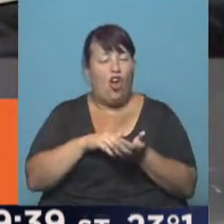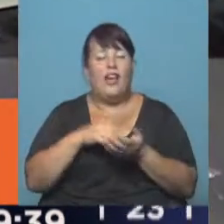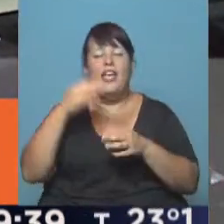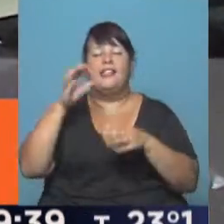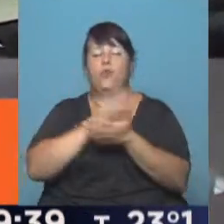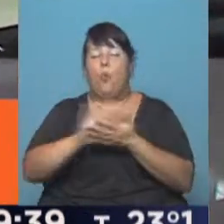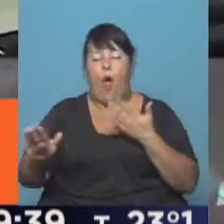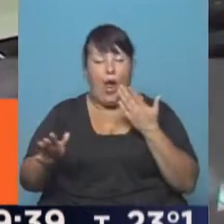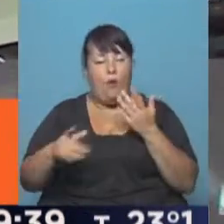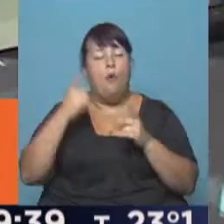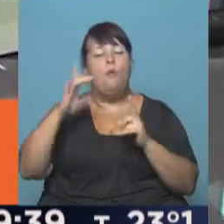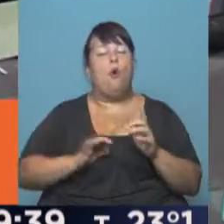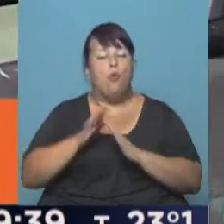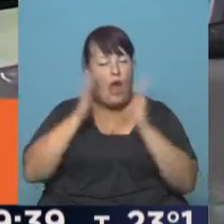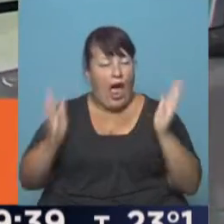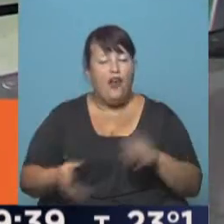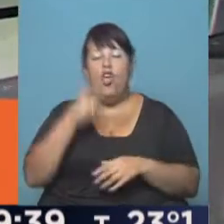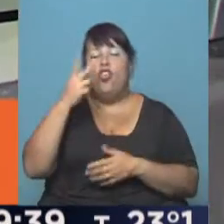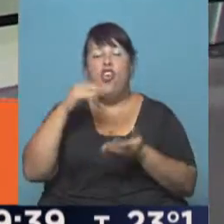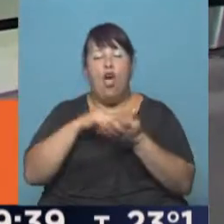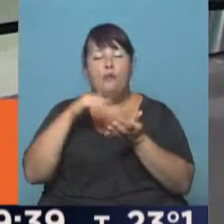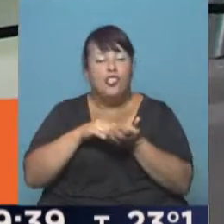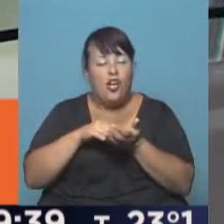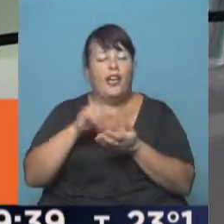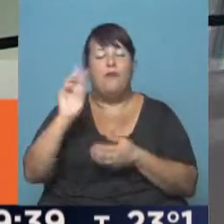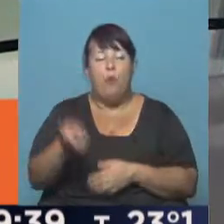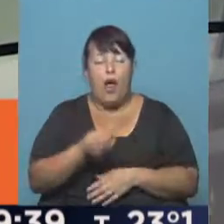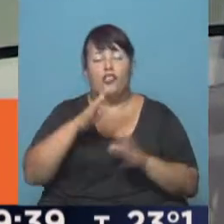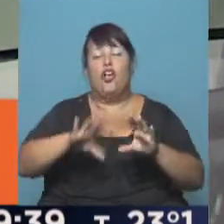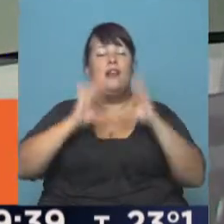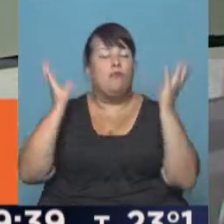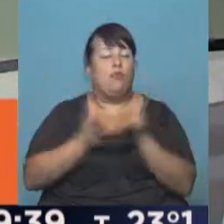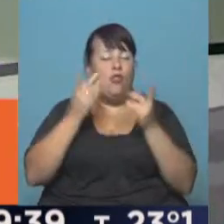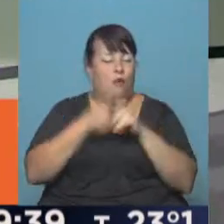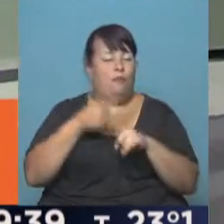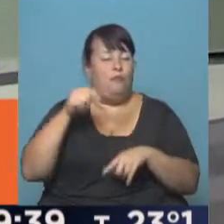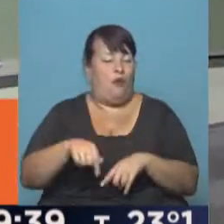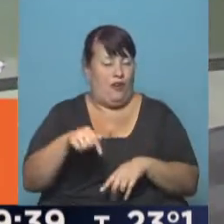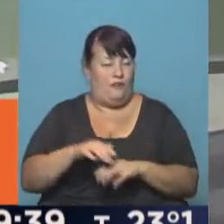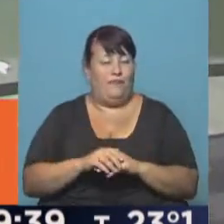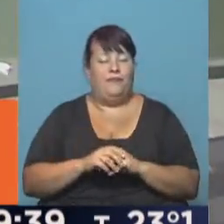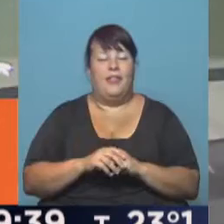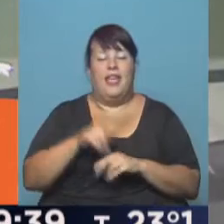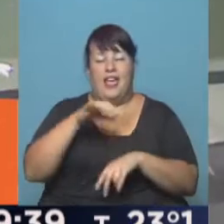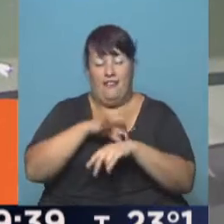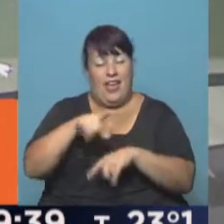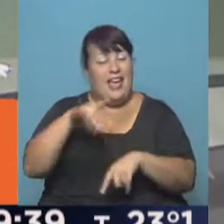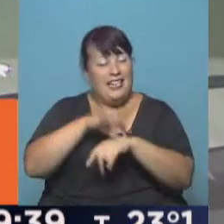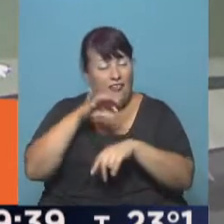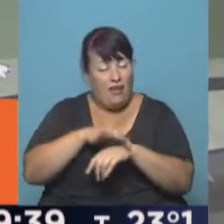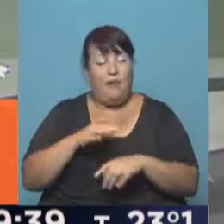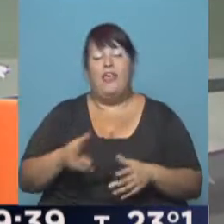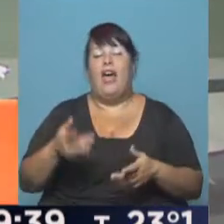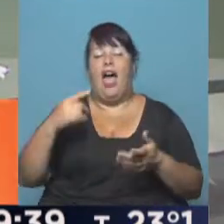casos nuevos por año y 2 millones de muertes en el mundo por esta enfermedad. Es una enfermedad